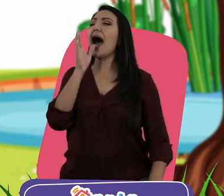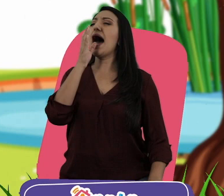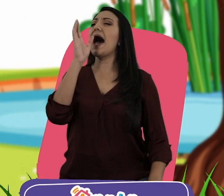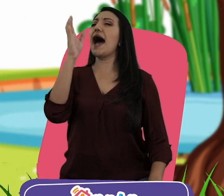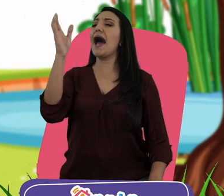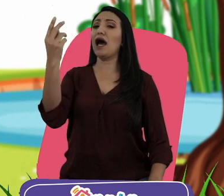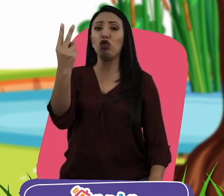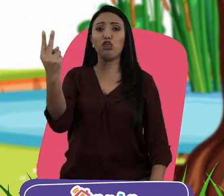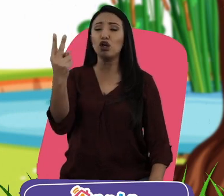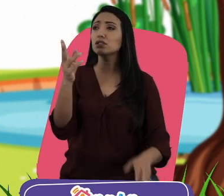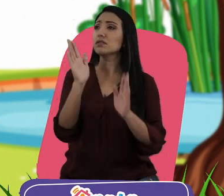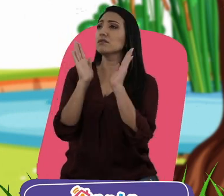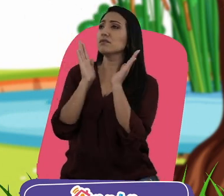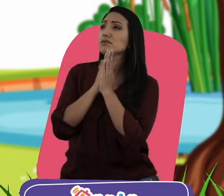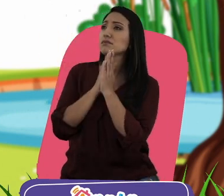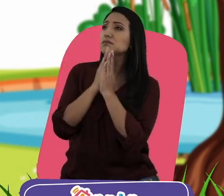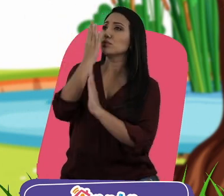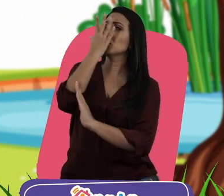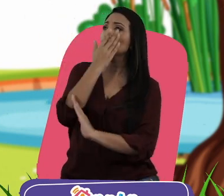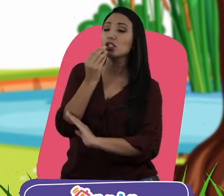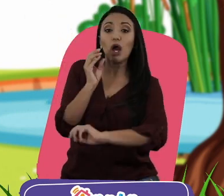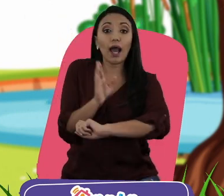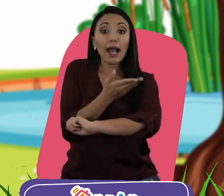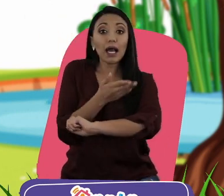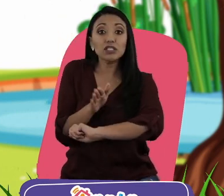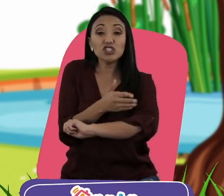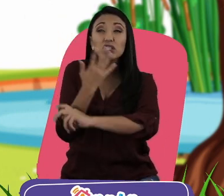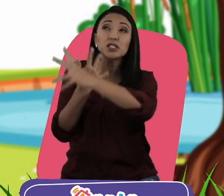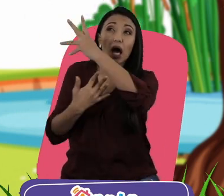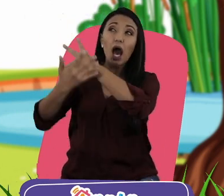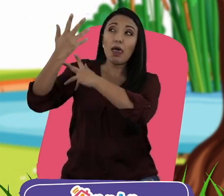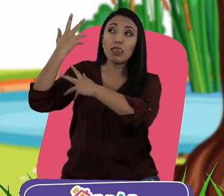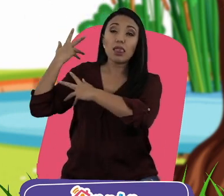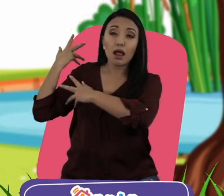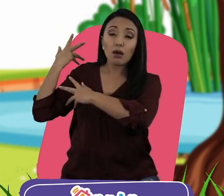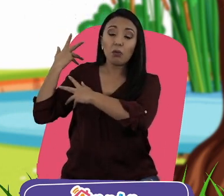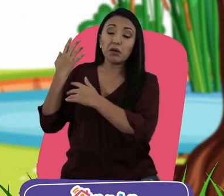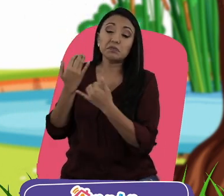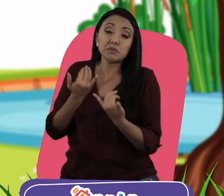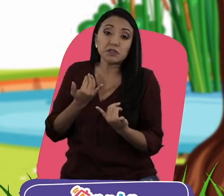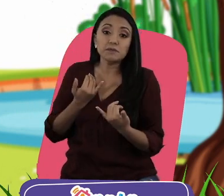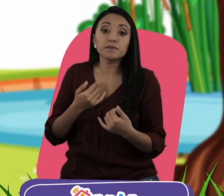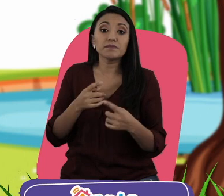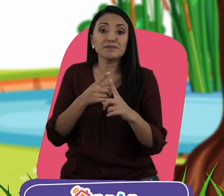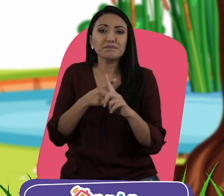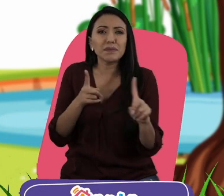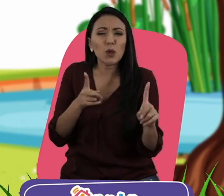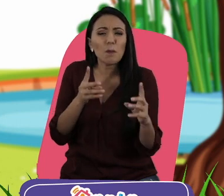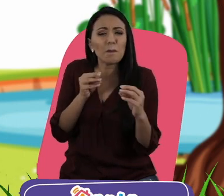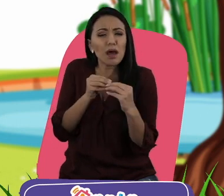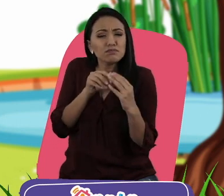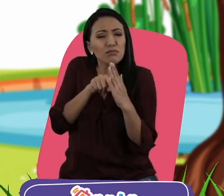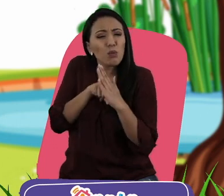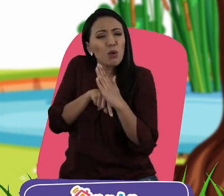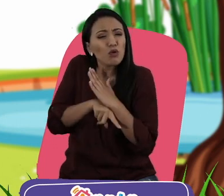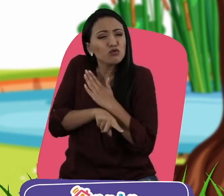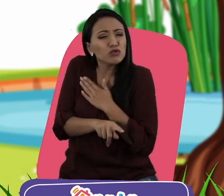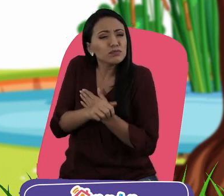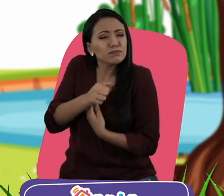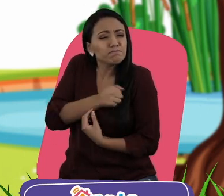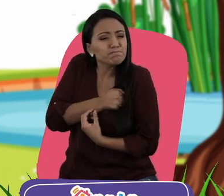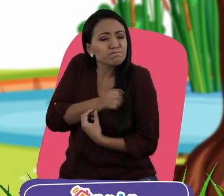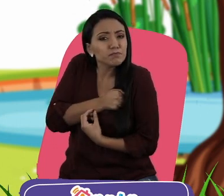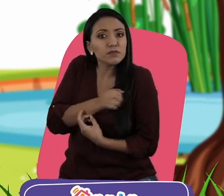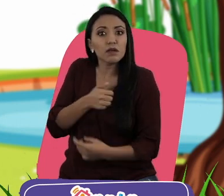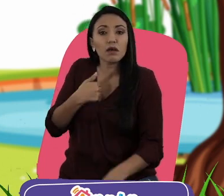Cantaban canciones antiguas, canciones de su época, pero lo hacían con tanto sentimiento